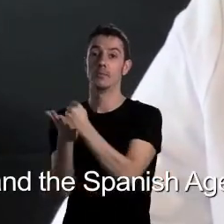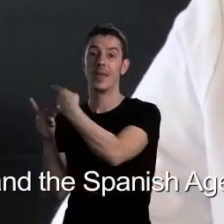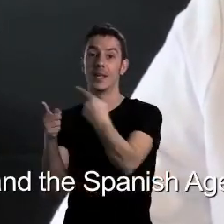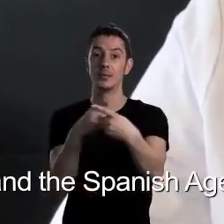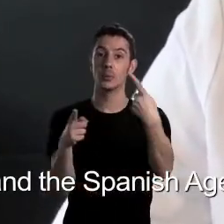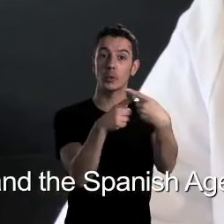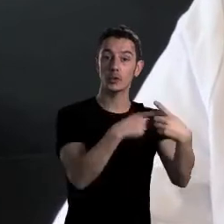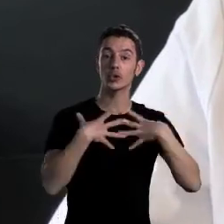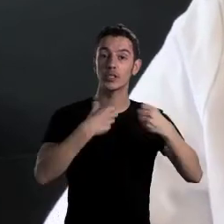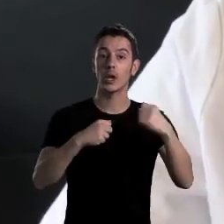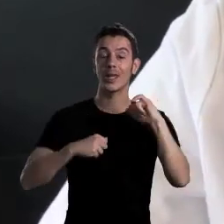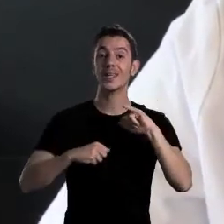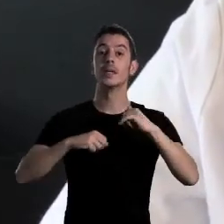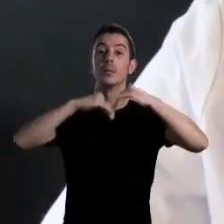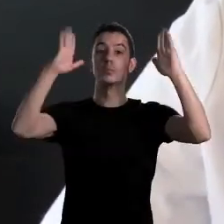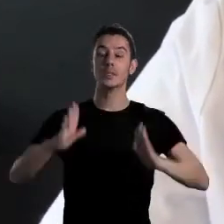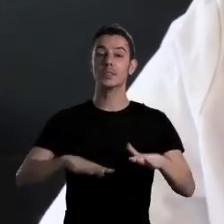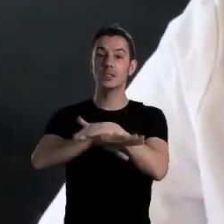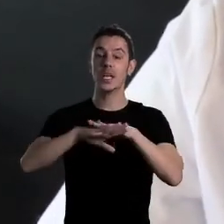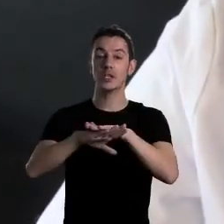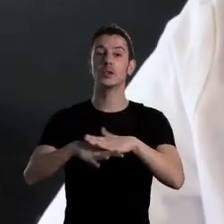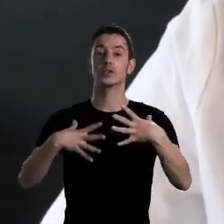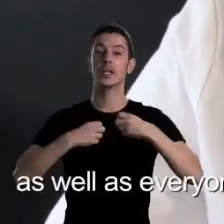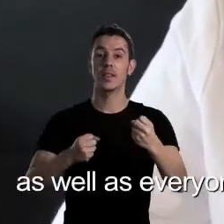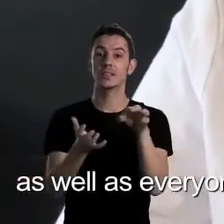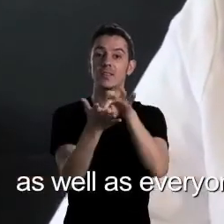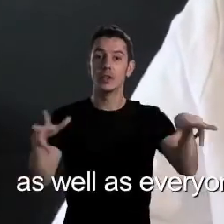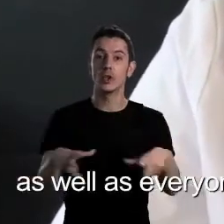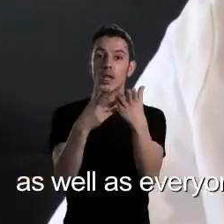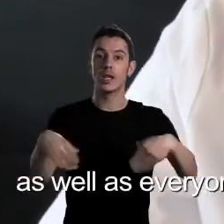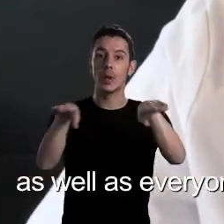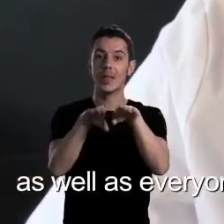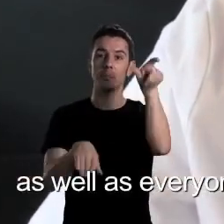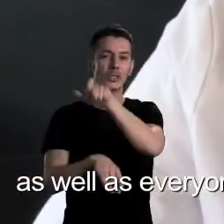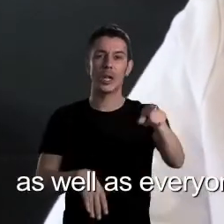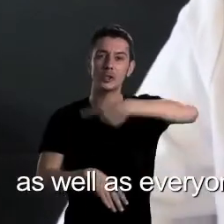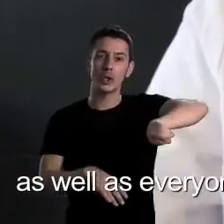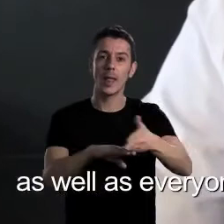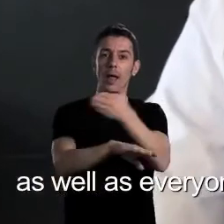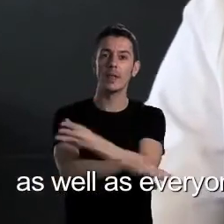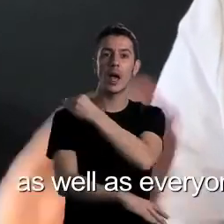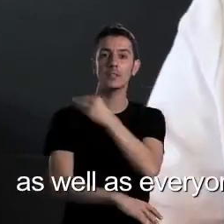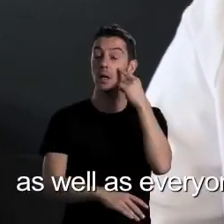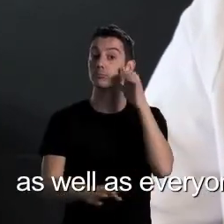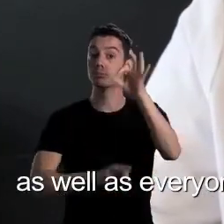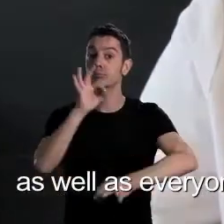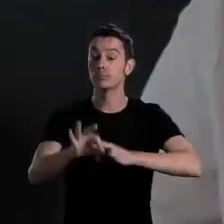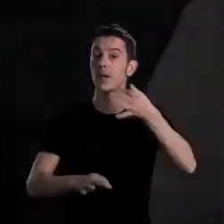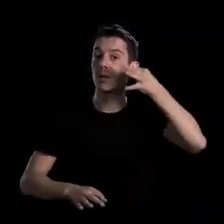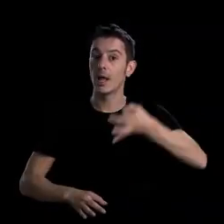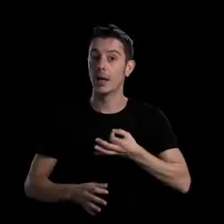Medicamentos y Productos Sanitarios, al Ministerio de Sanidad, Servicios Sociales e Igualdad, y a todos los que me han ayudado a alertar de un peligro